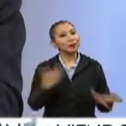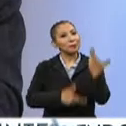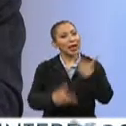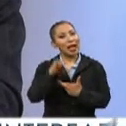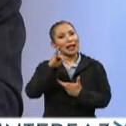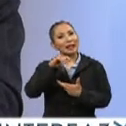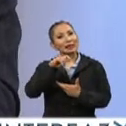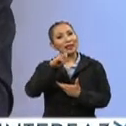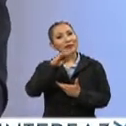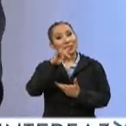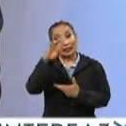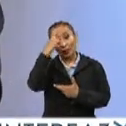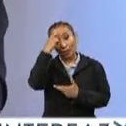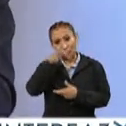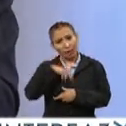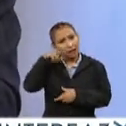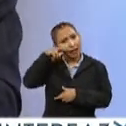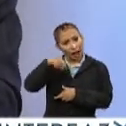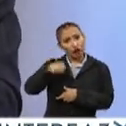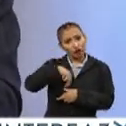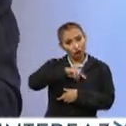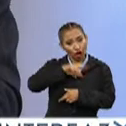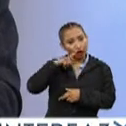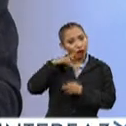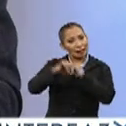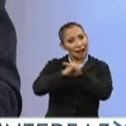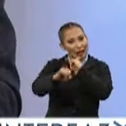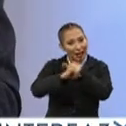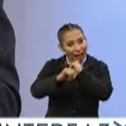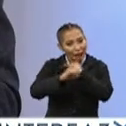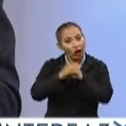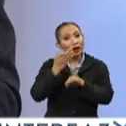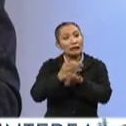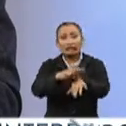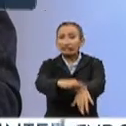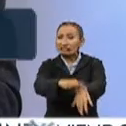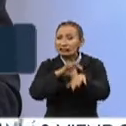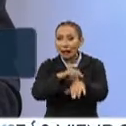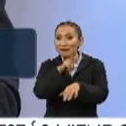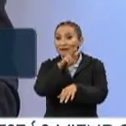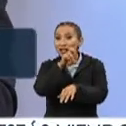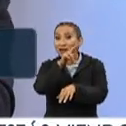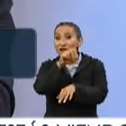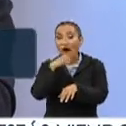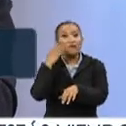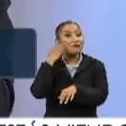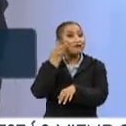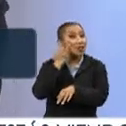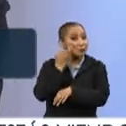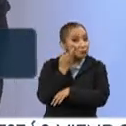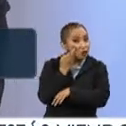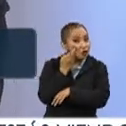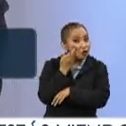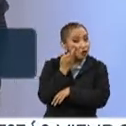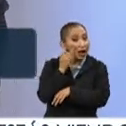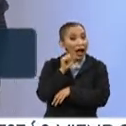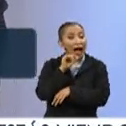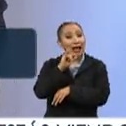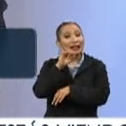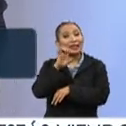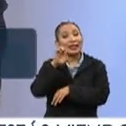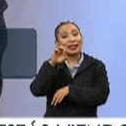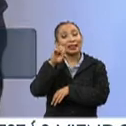Regresamos a Interfal. Les recuerdo que puede seguirnos por nuestras redes sociales. Estamos transmitiendo completamente en vivo en Facebook, en